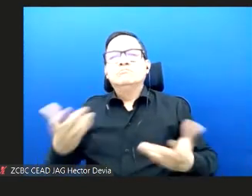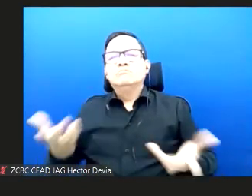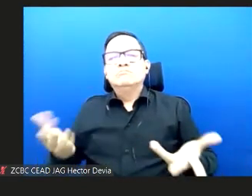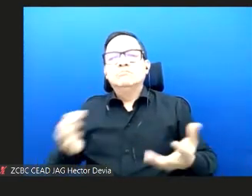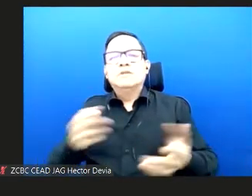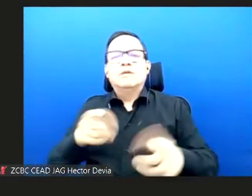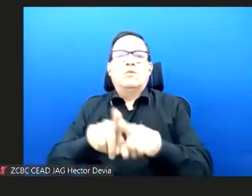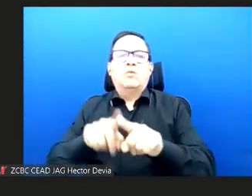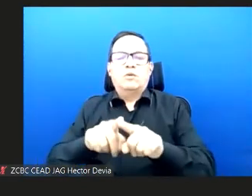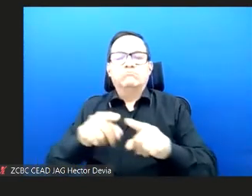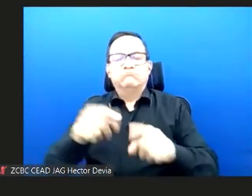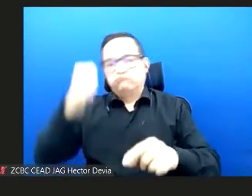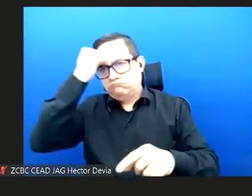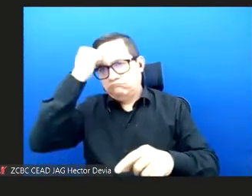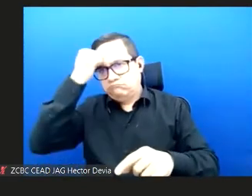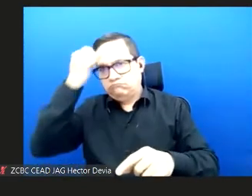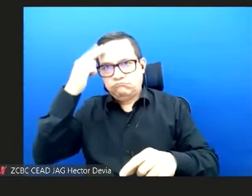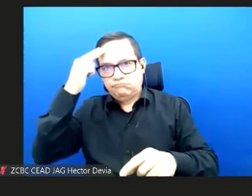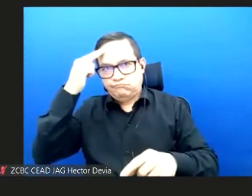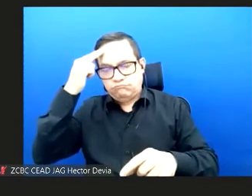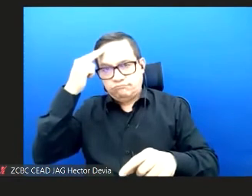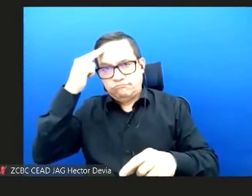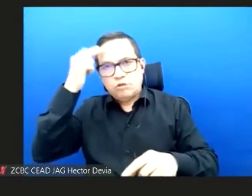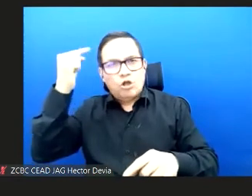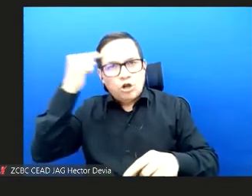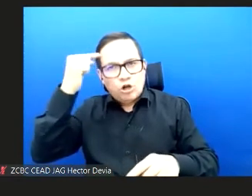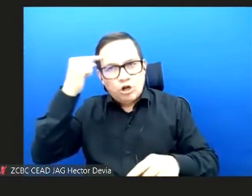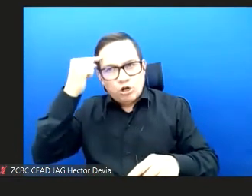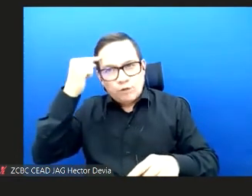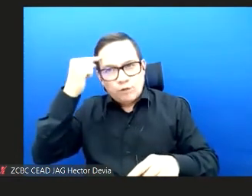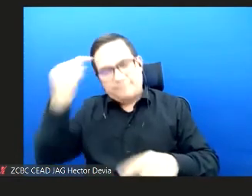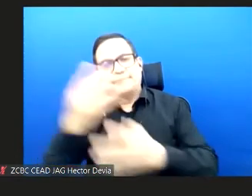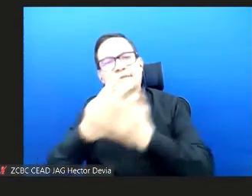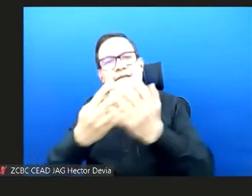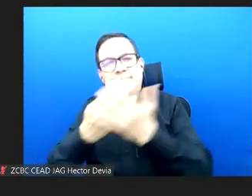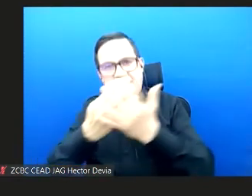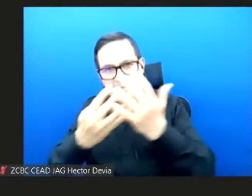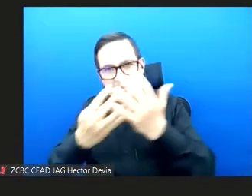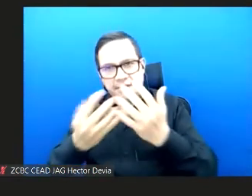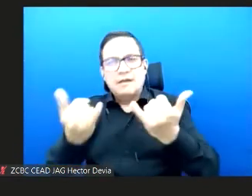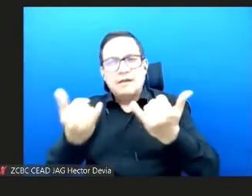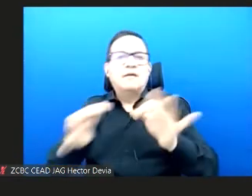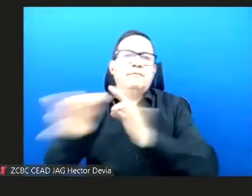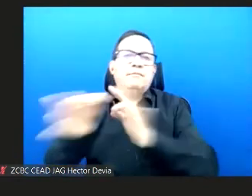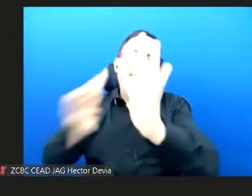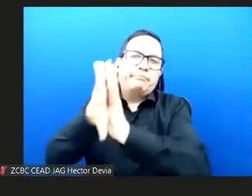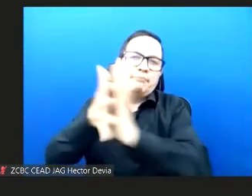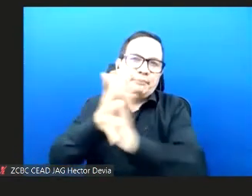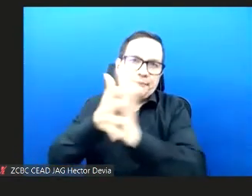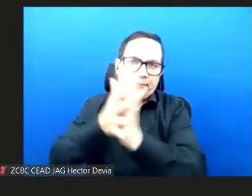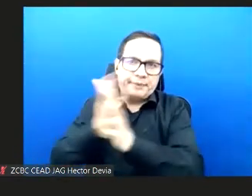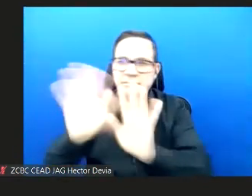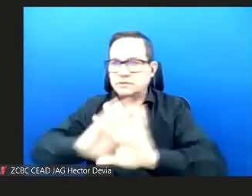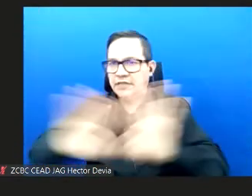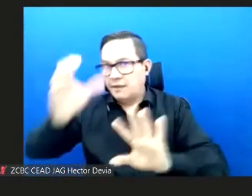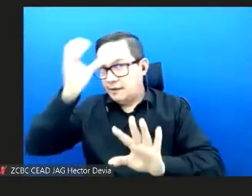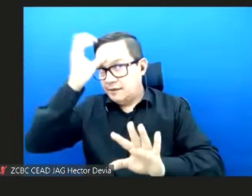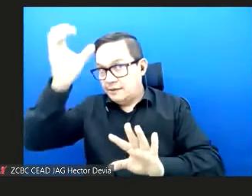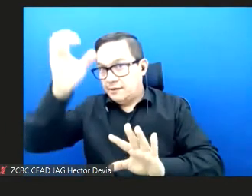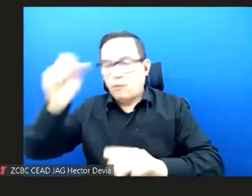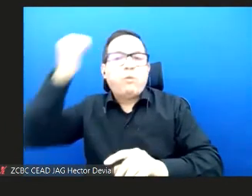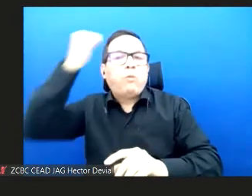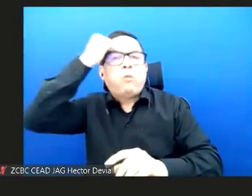Y en esta ocasión, pues yo los estaré acompañando en la explicación práctica, es decir, ya vimos todo lo conceptual con el